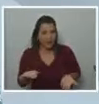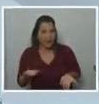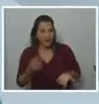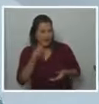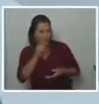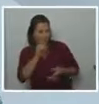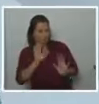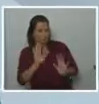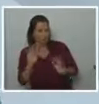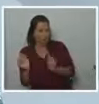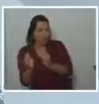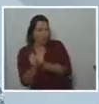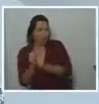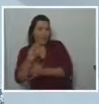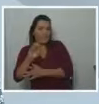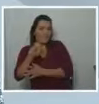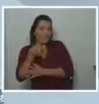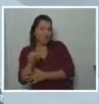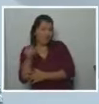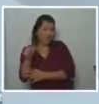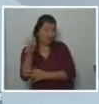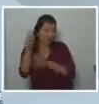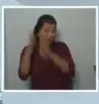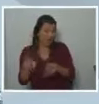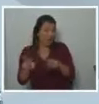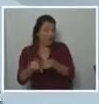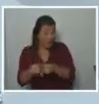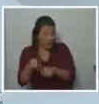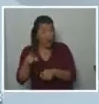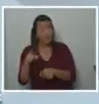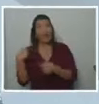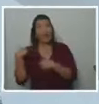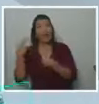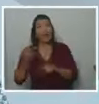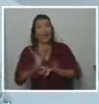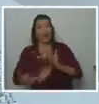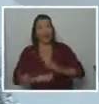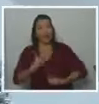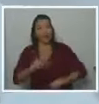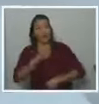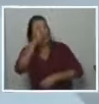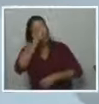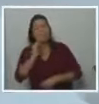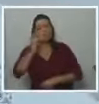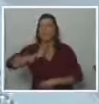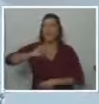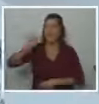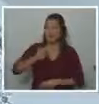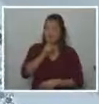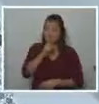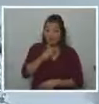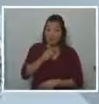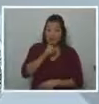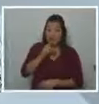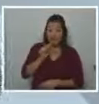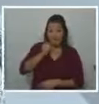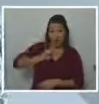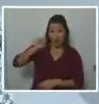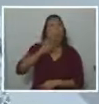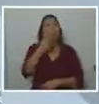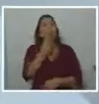póngase usted al lado de Meli. Meli, liguista, tiene tiempo de sufrir. ¿Qué dice? Mañana ganamos. Ganamos, ¿verdad? ¿Cuánto ganamos. Queda ese